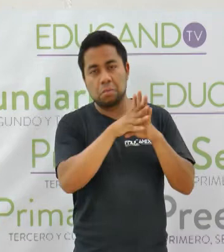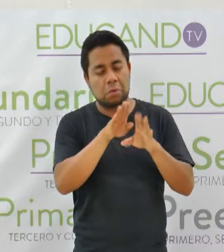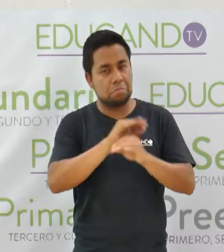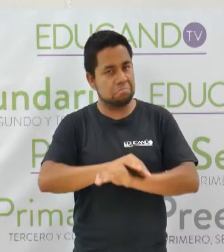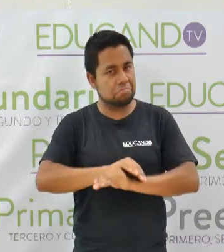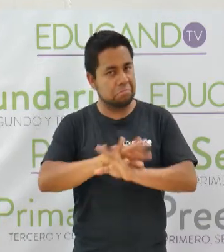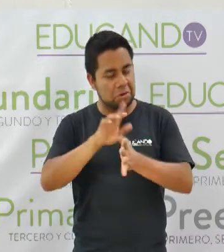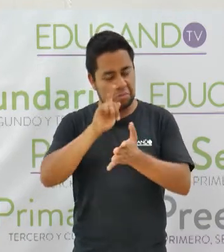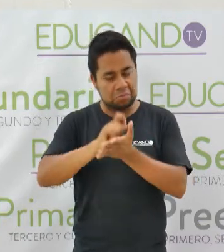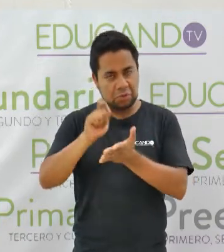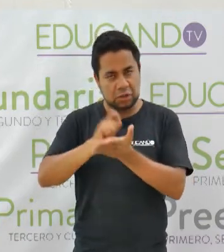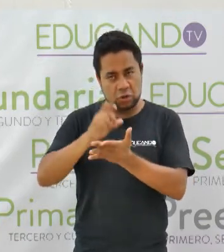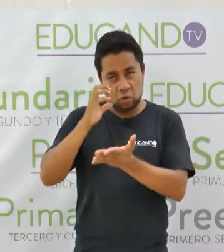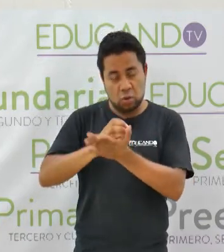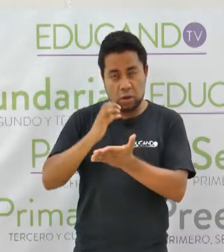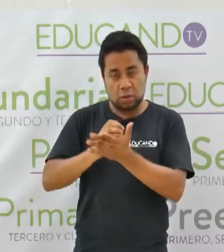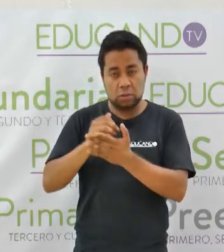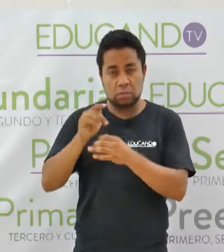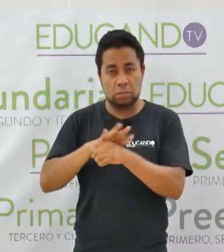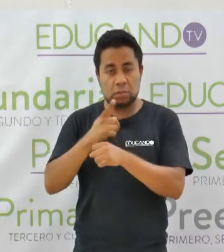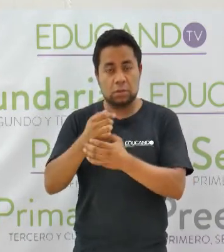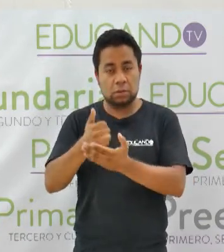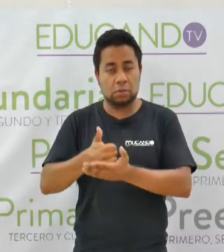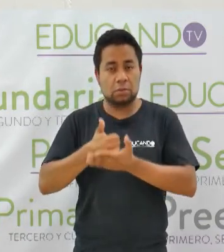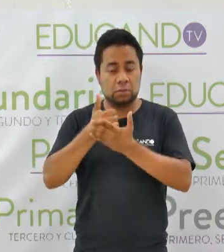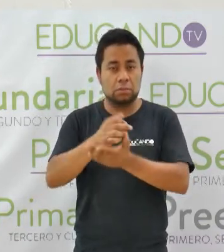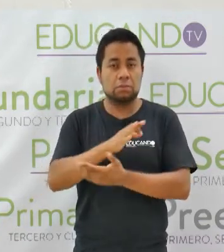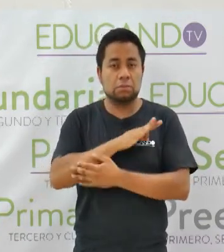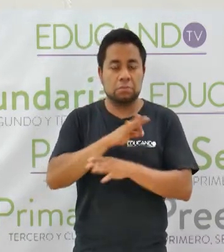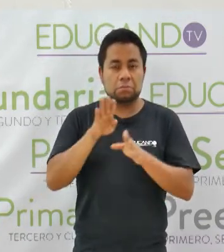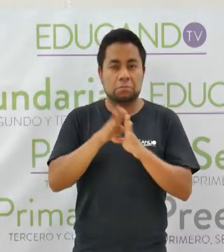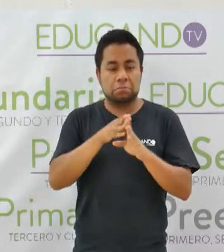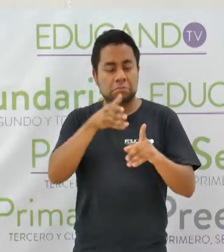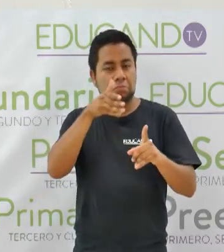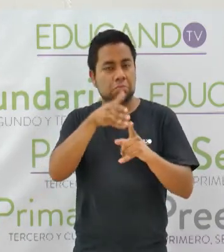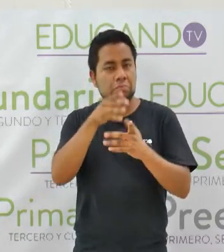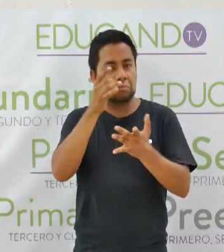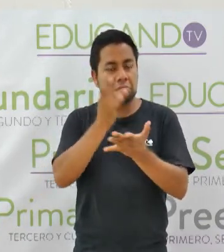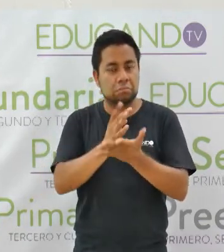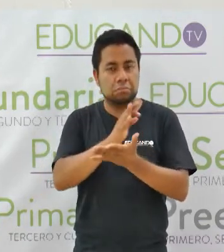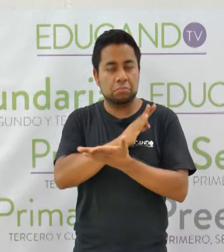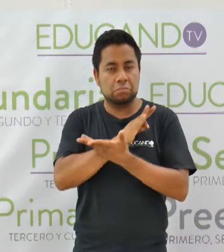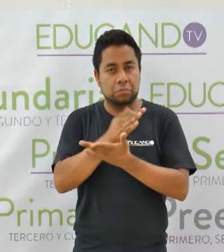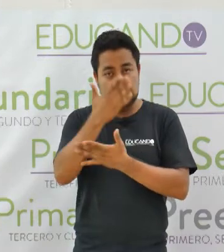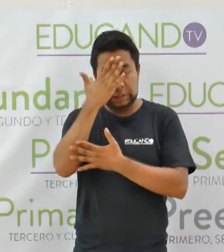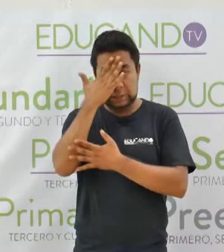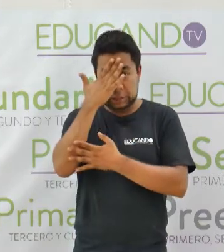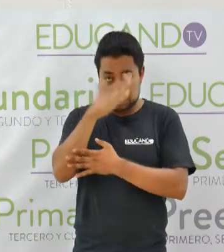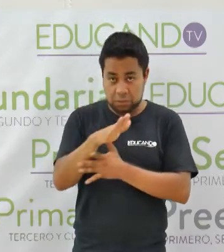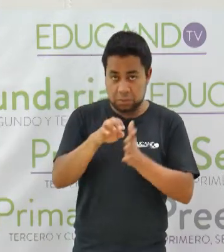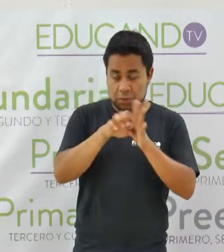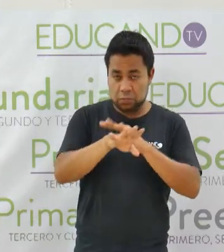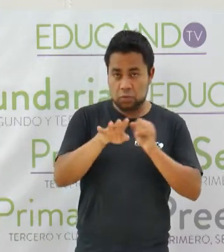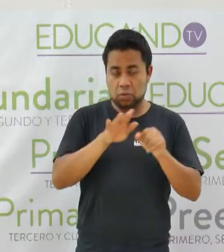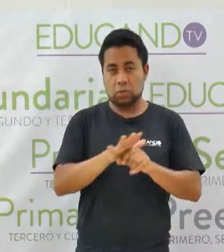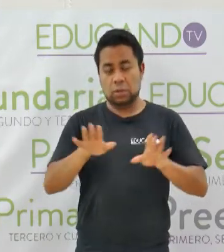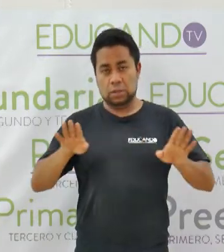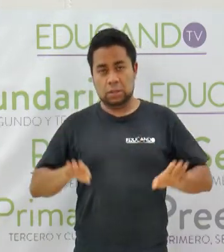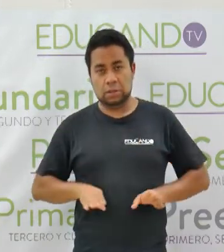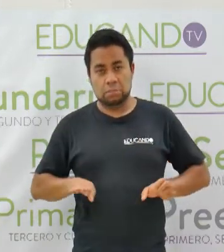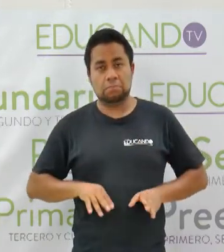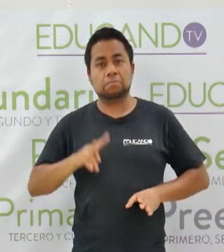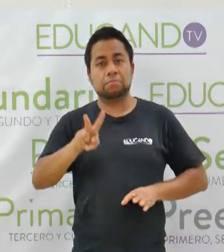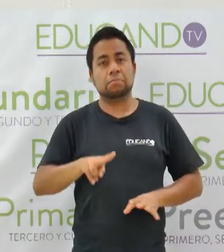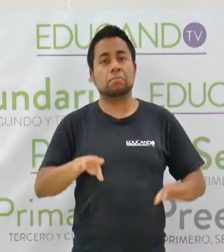bien escrita en tu libreta, porque eso te va a dar la particularidad de poder determinar